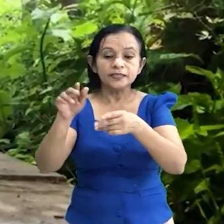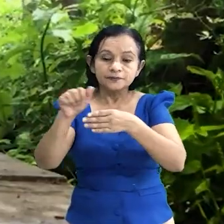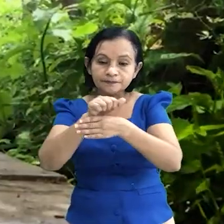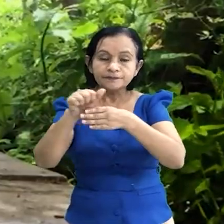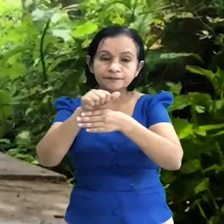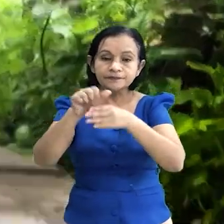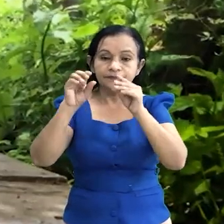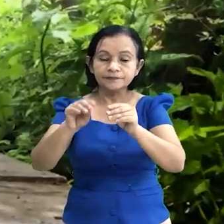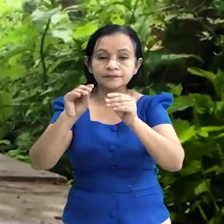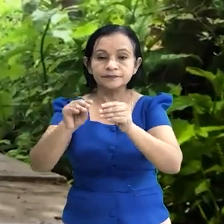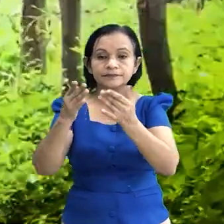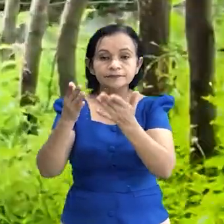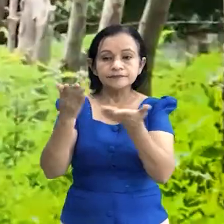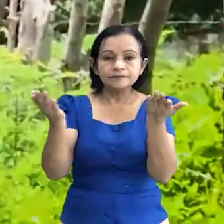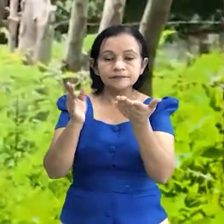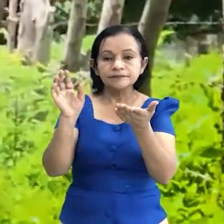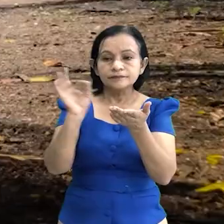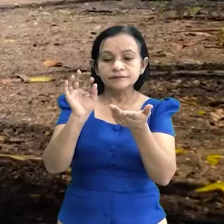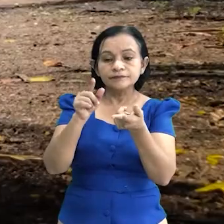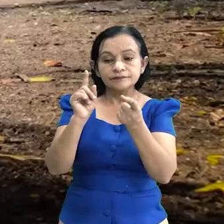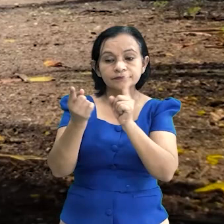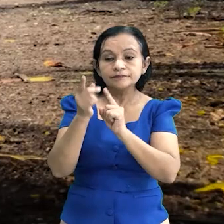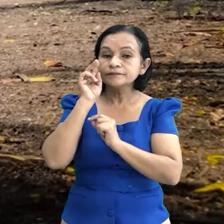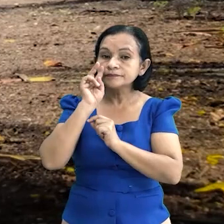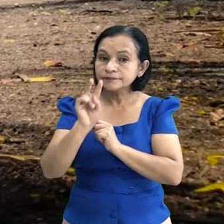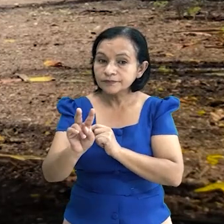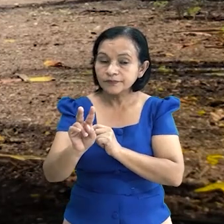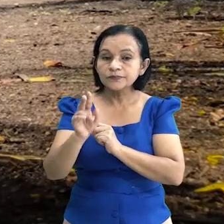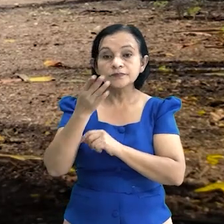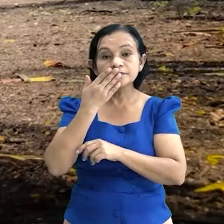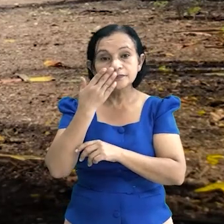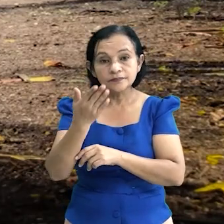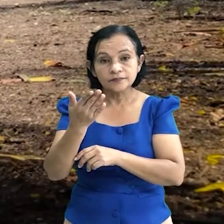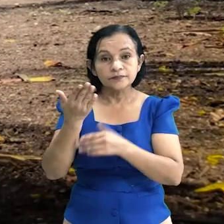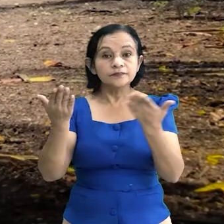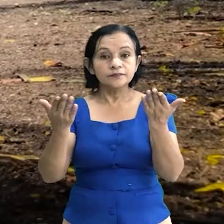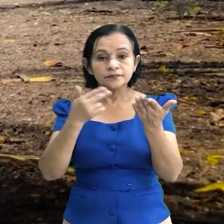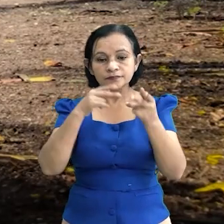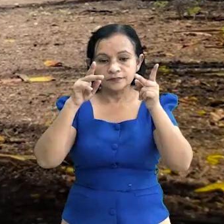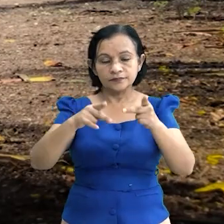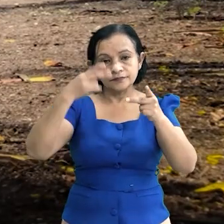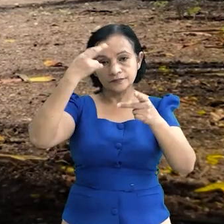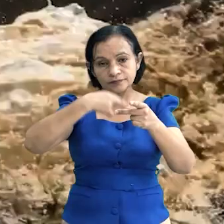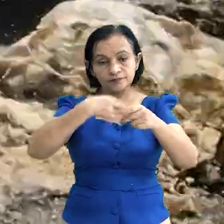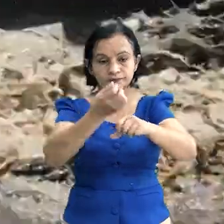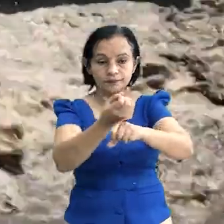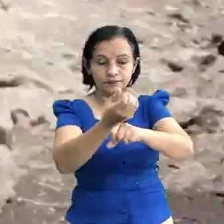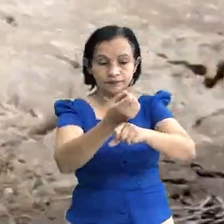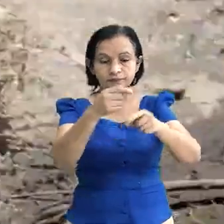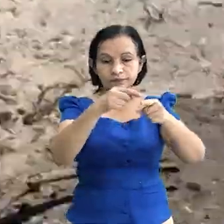proceso, y la resiliencia, que es la que estamos persiguiendo, va a ser efectiva. Las autoridades locales y